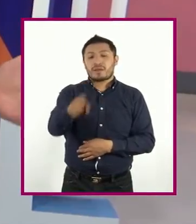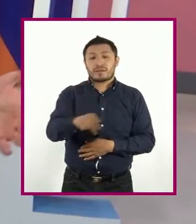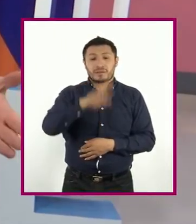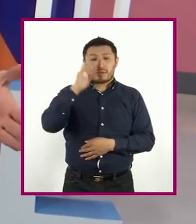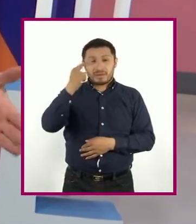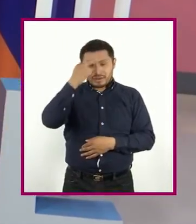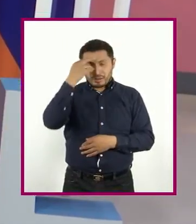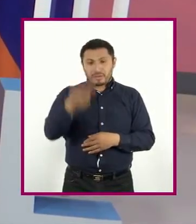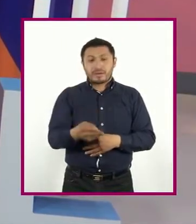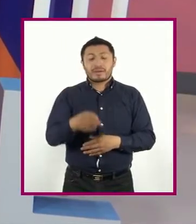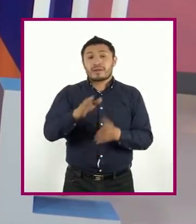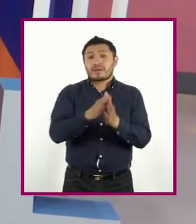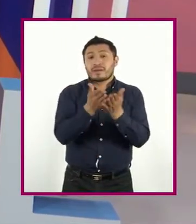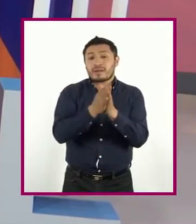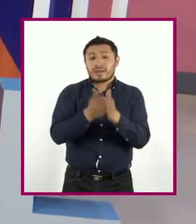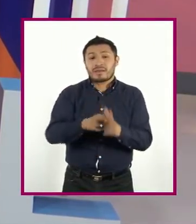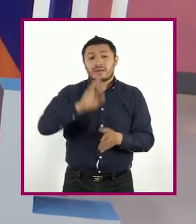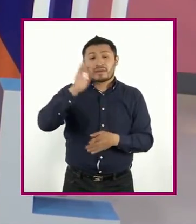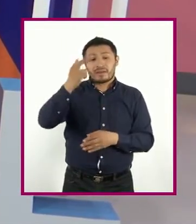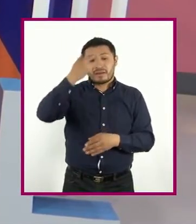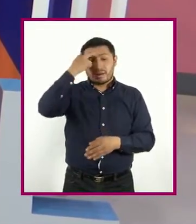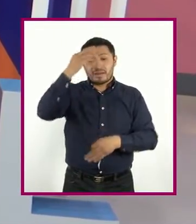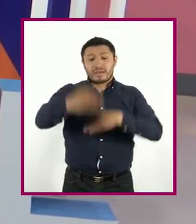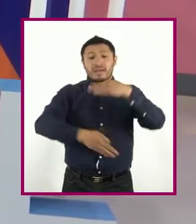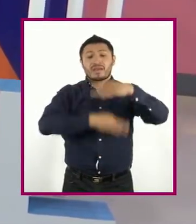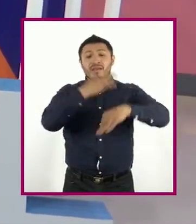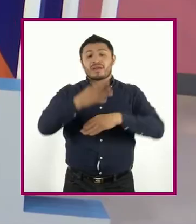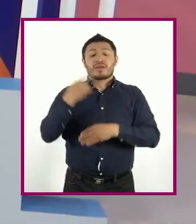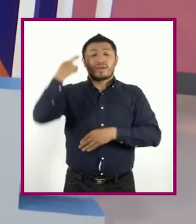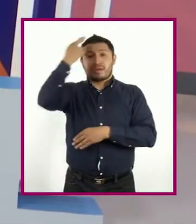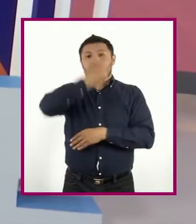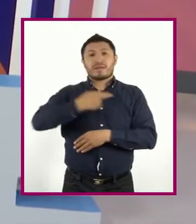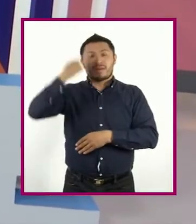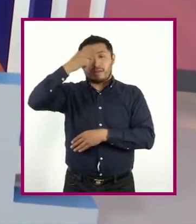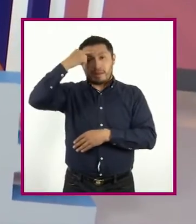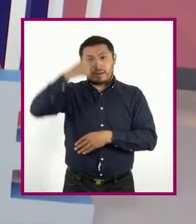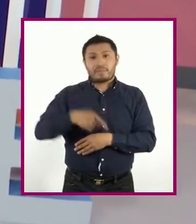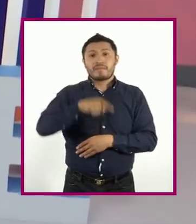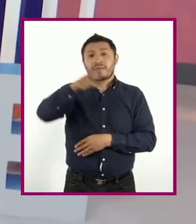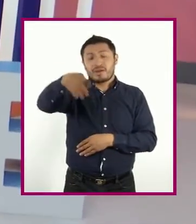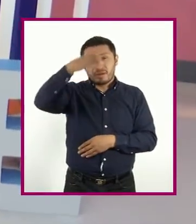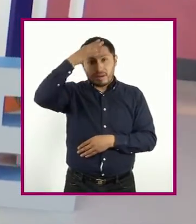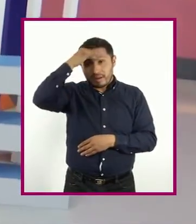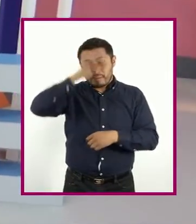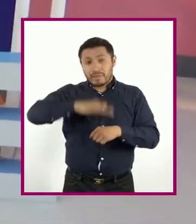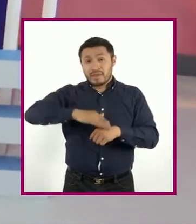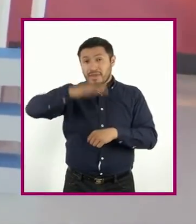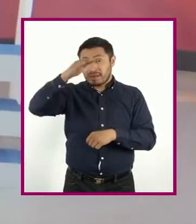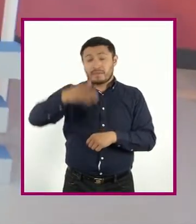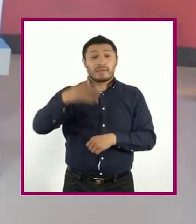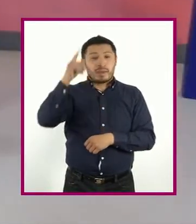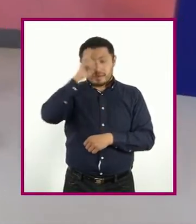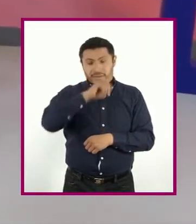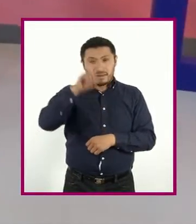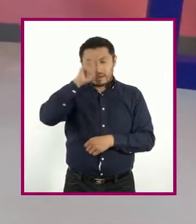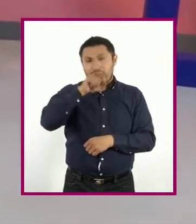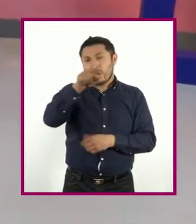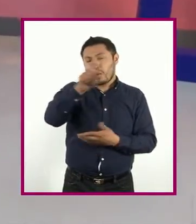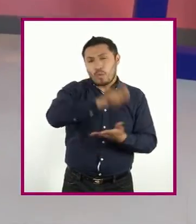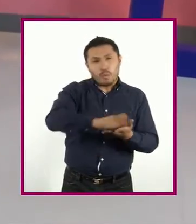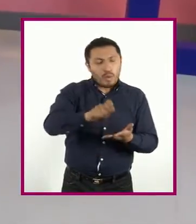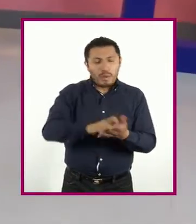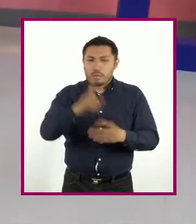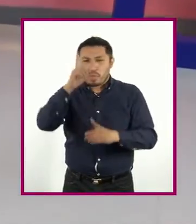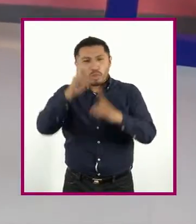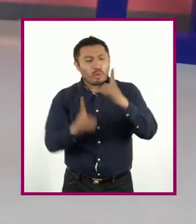mano su libro de texto. Recuerden que todo lo que revisamos es para reforzar su conocimiento, así que les recomiendo llevar un registro de las